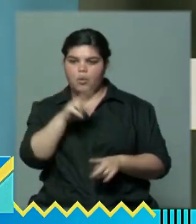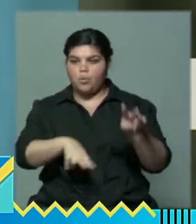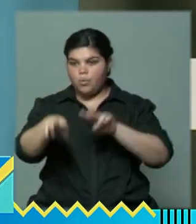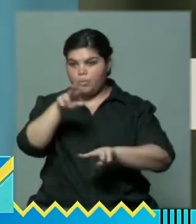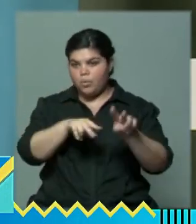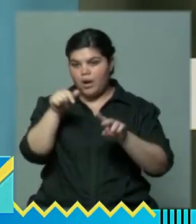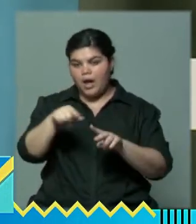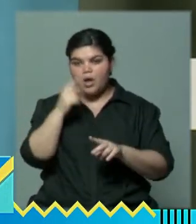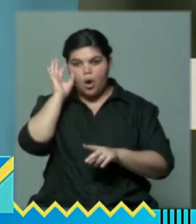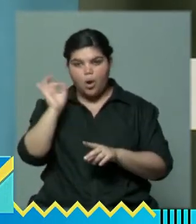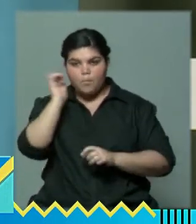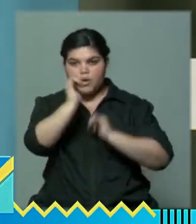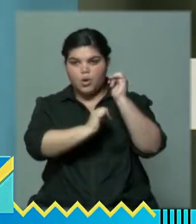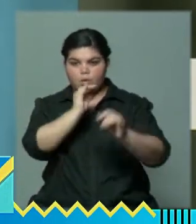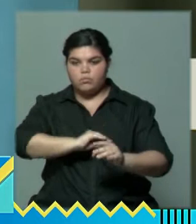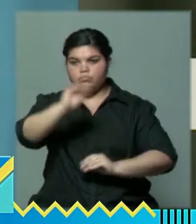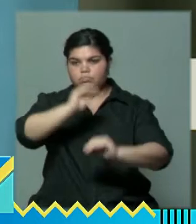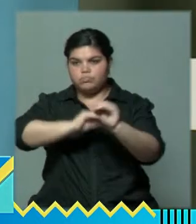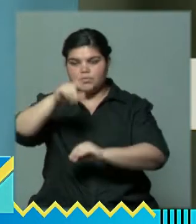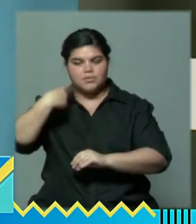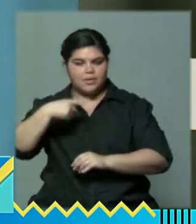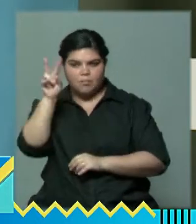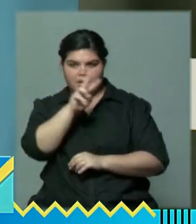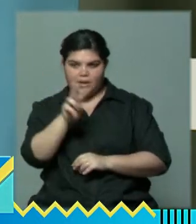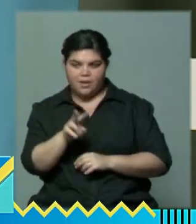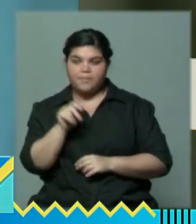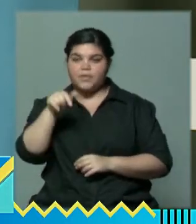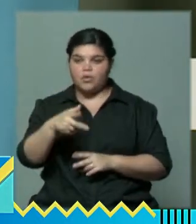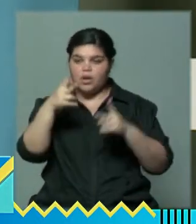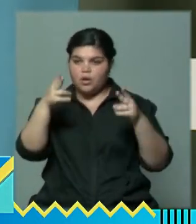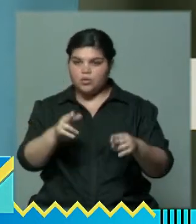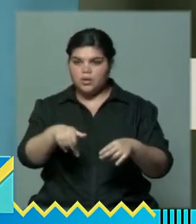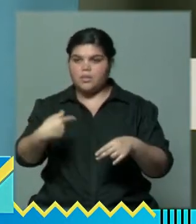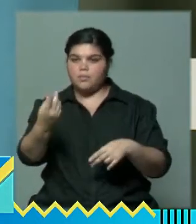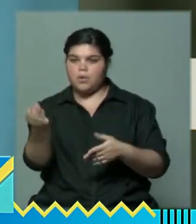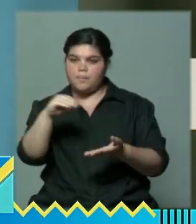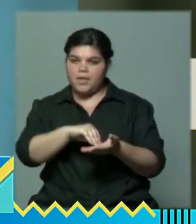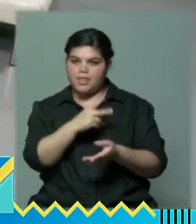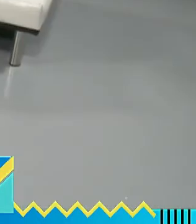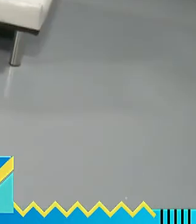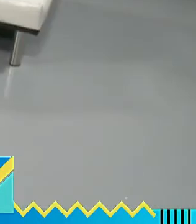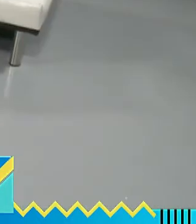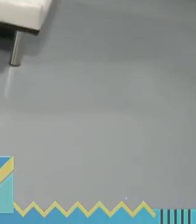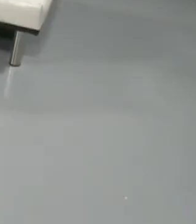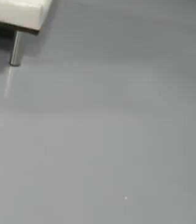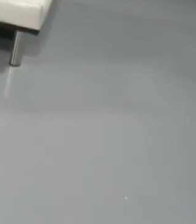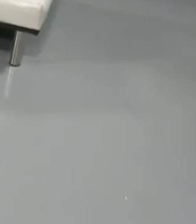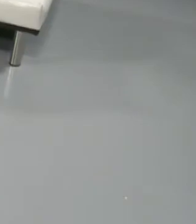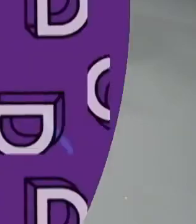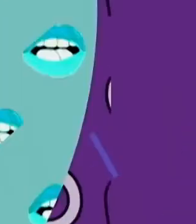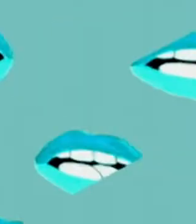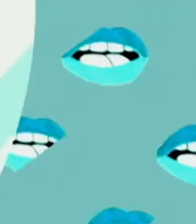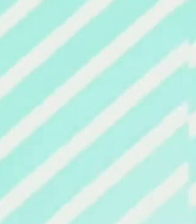quieren dejarnos un comentario, los estamos leyendo constantemente. Nos vamos a un corte y enseguida volvemos con más Distintos Parecidos.